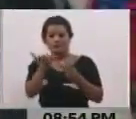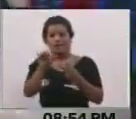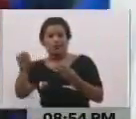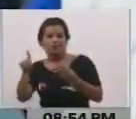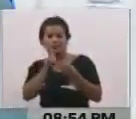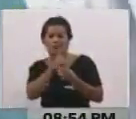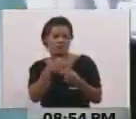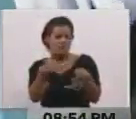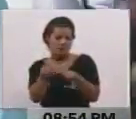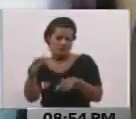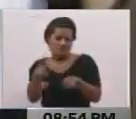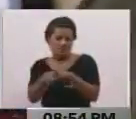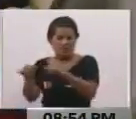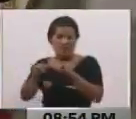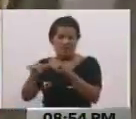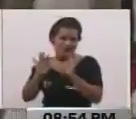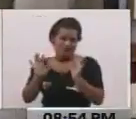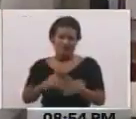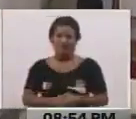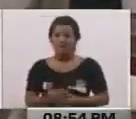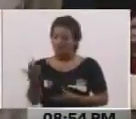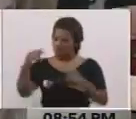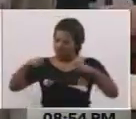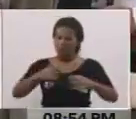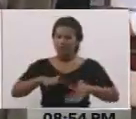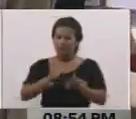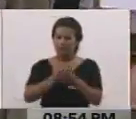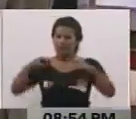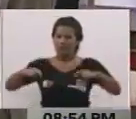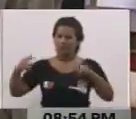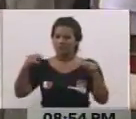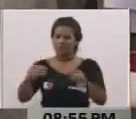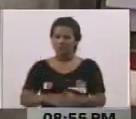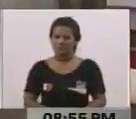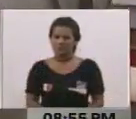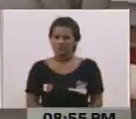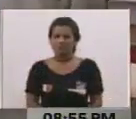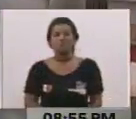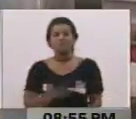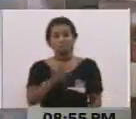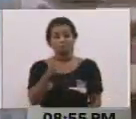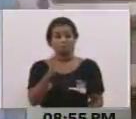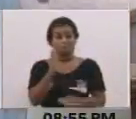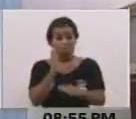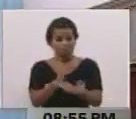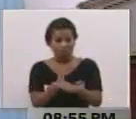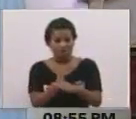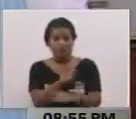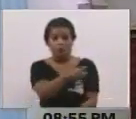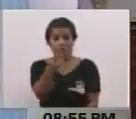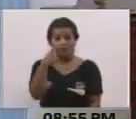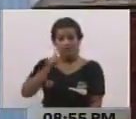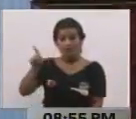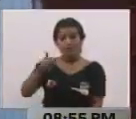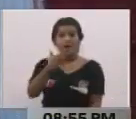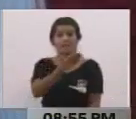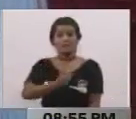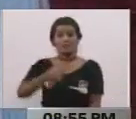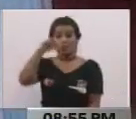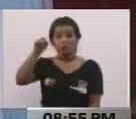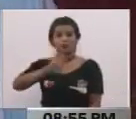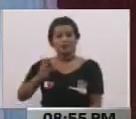Permiso, por favor. El jefe de Estado comparte con los familiares también de Yulimar Rojas, que la